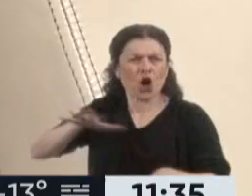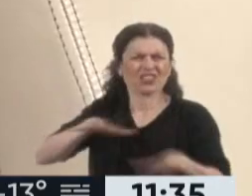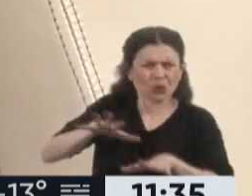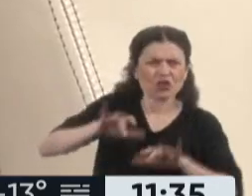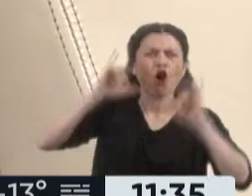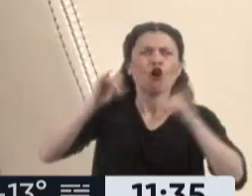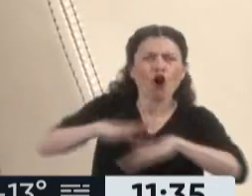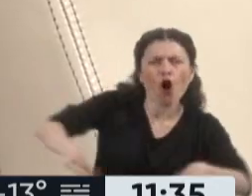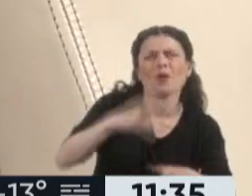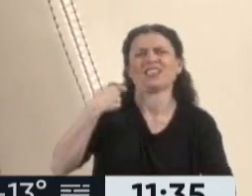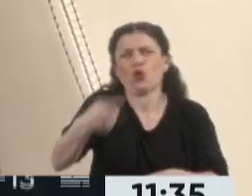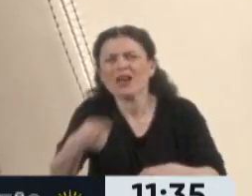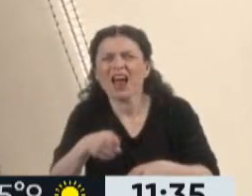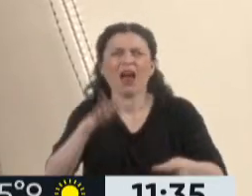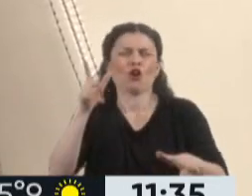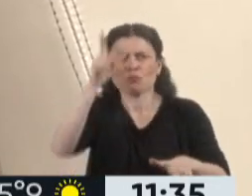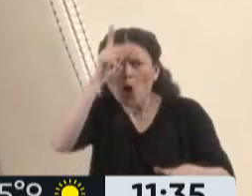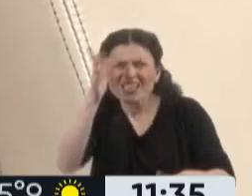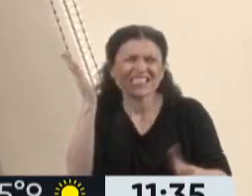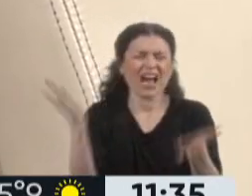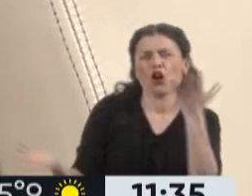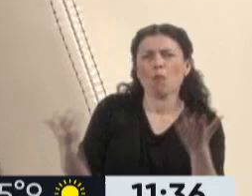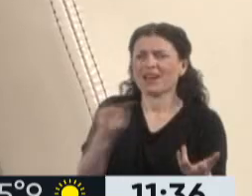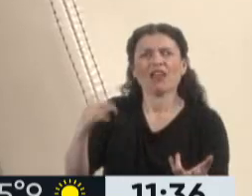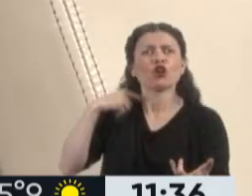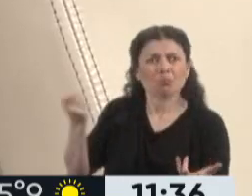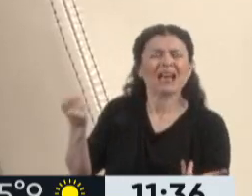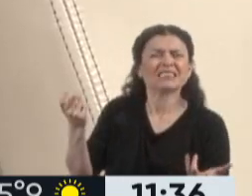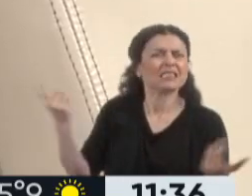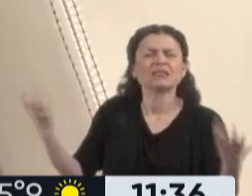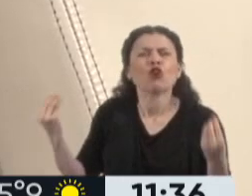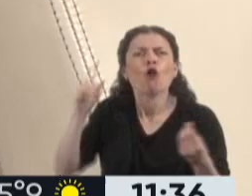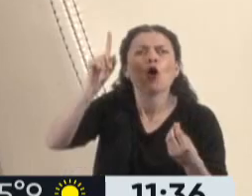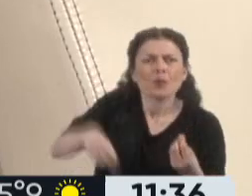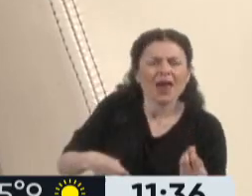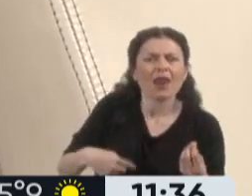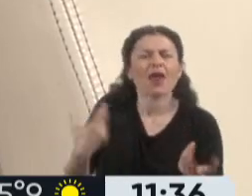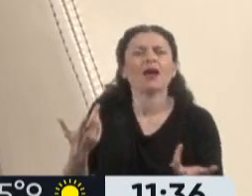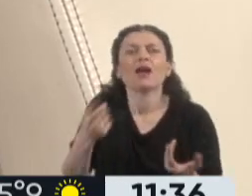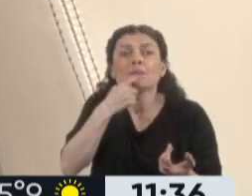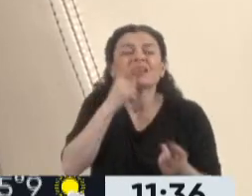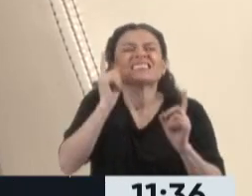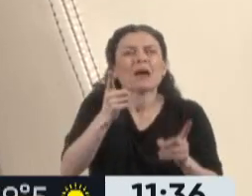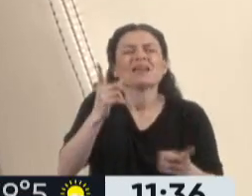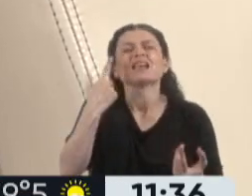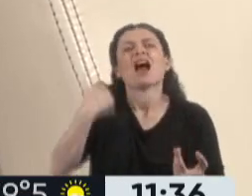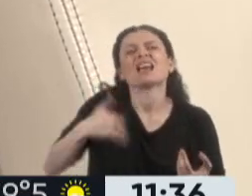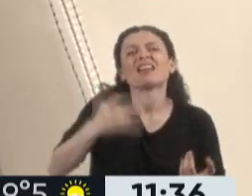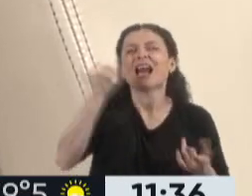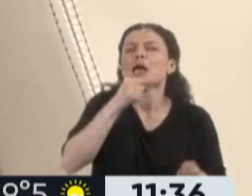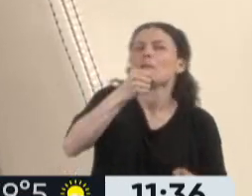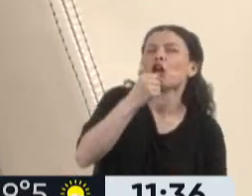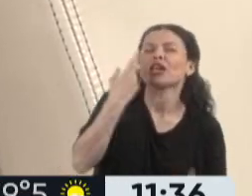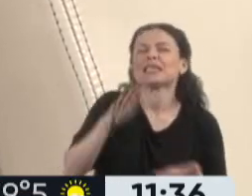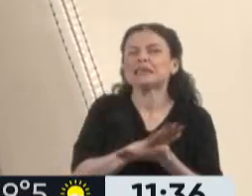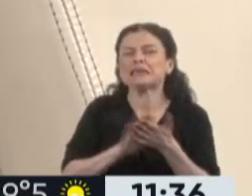Es lo que dice que le gustaría tener explicaciones sobre este fenómeno, que no lo entiende, y si la prensa ensobrada de este país realmente influyese, y esto ya es